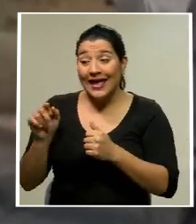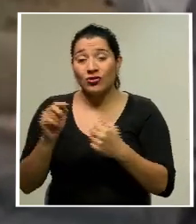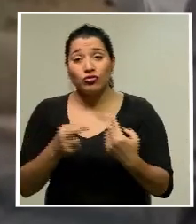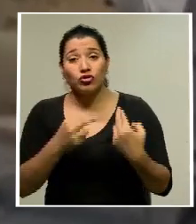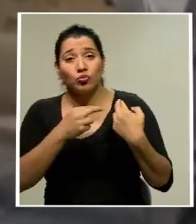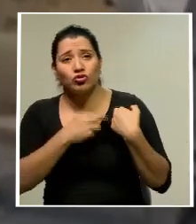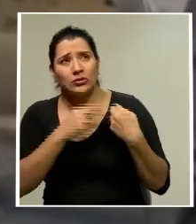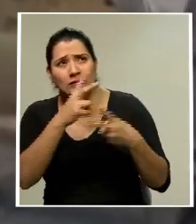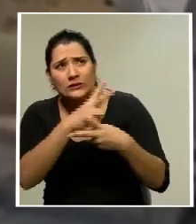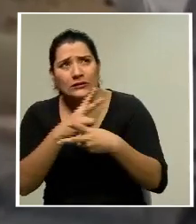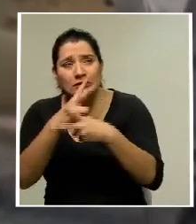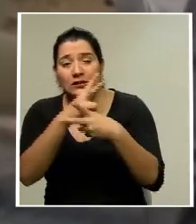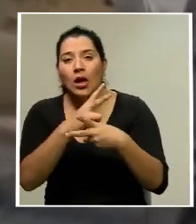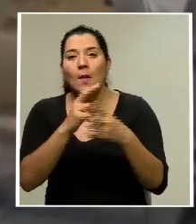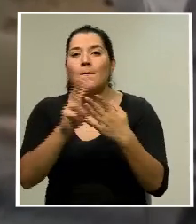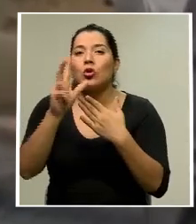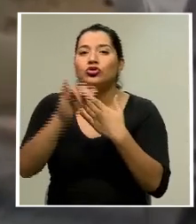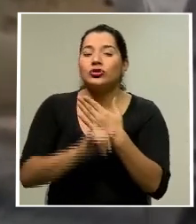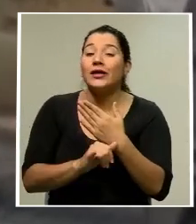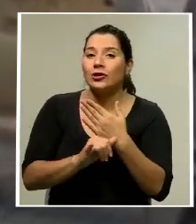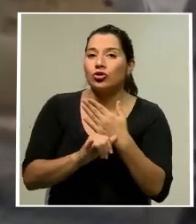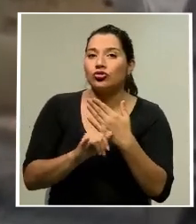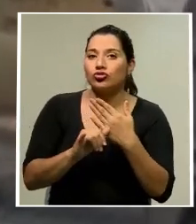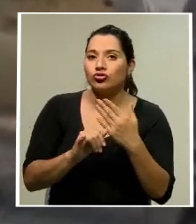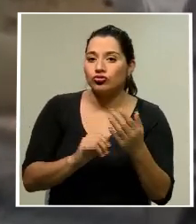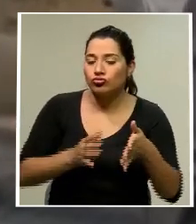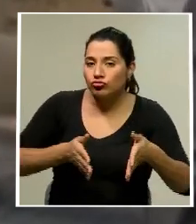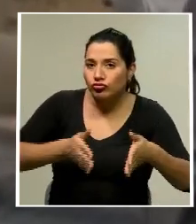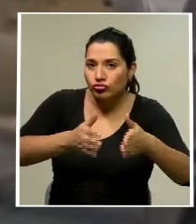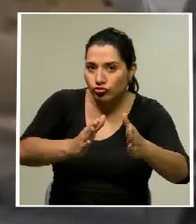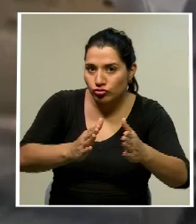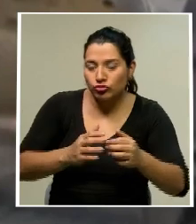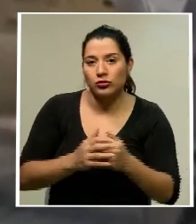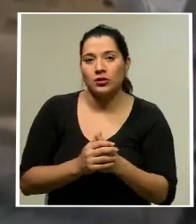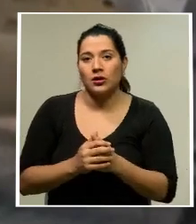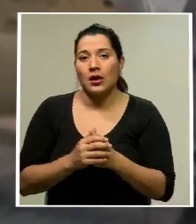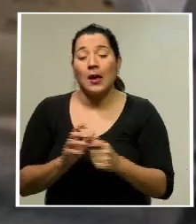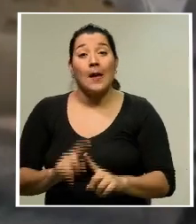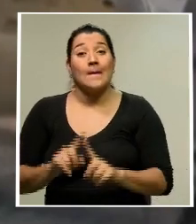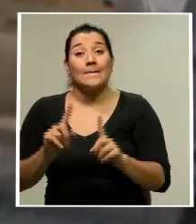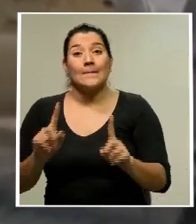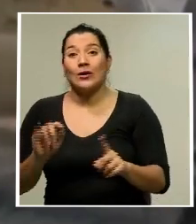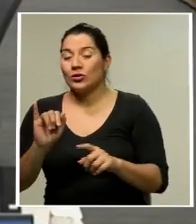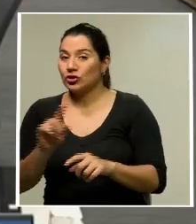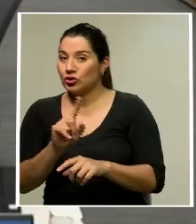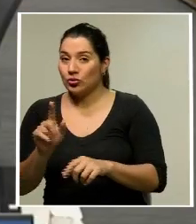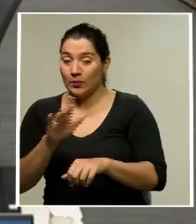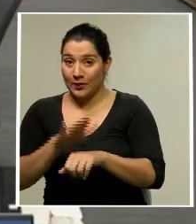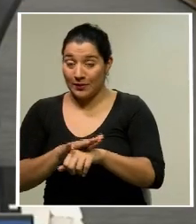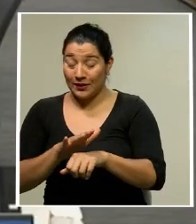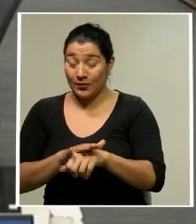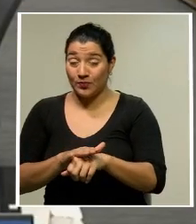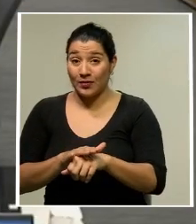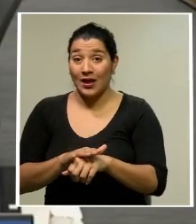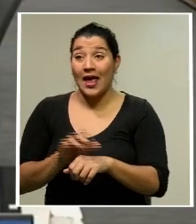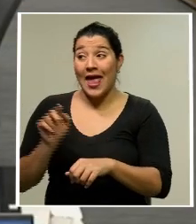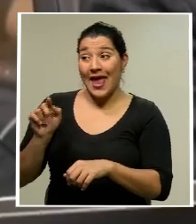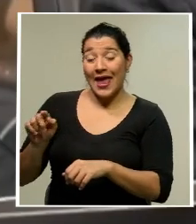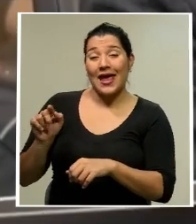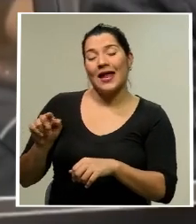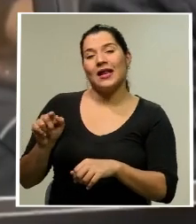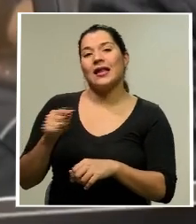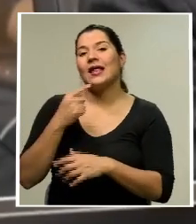de obra nueva, cuando específicamente eso no está permitido por la parte carcelaria. Durante su comparecencia,